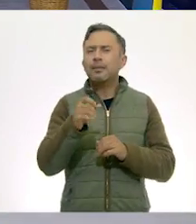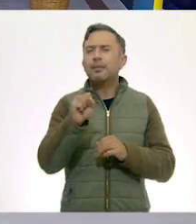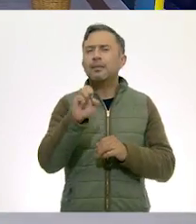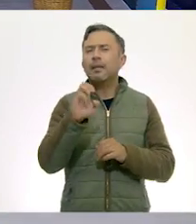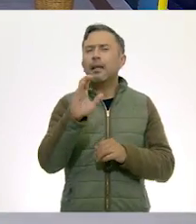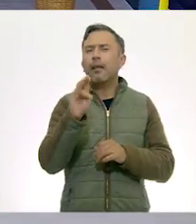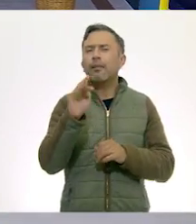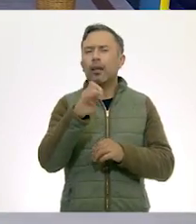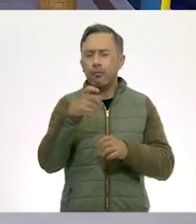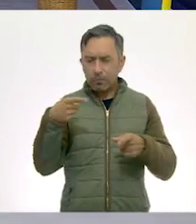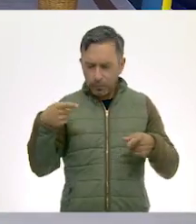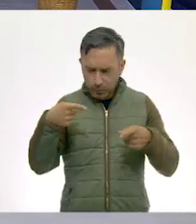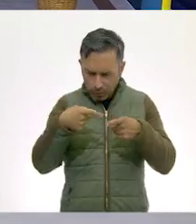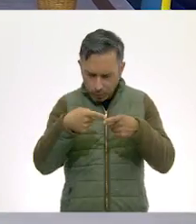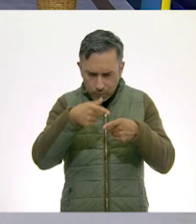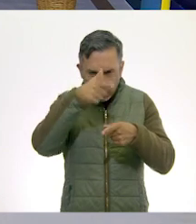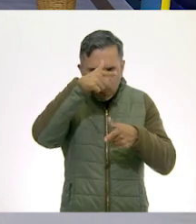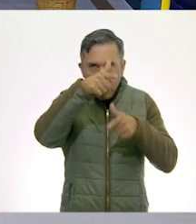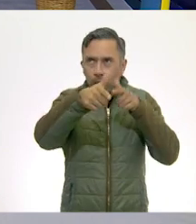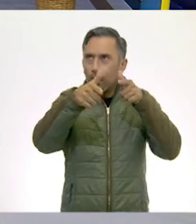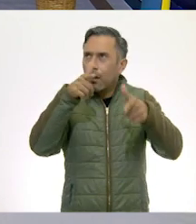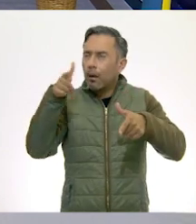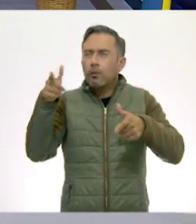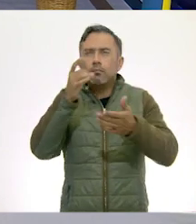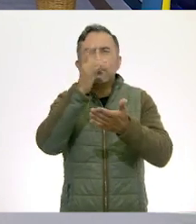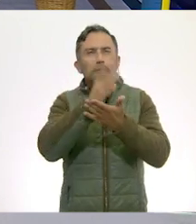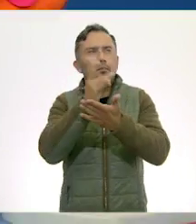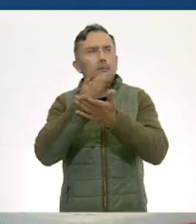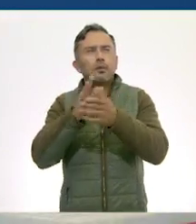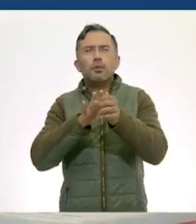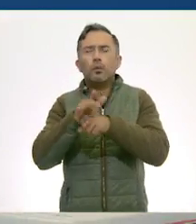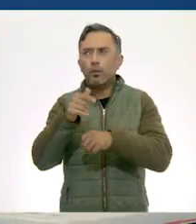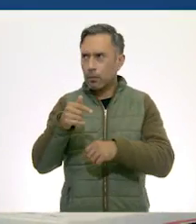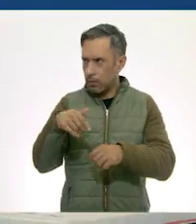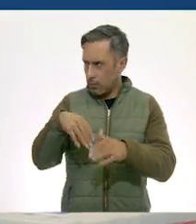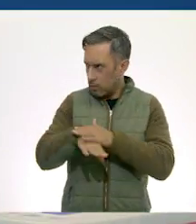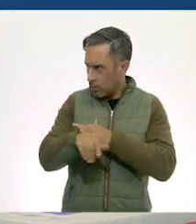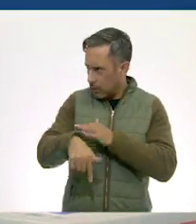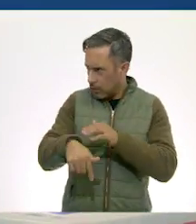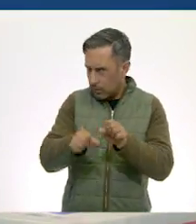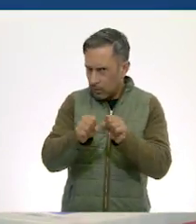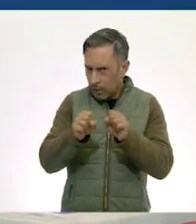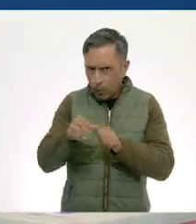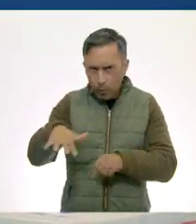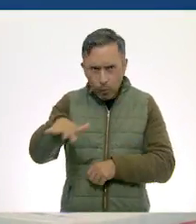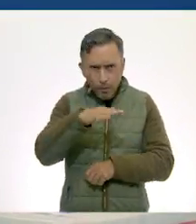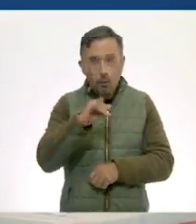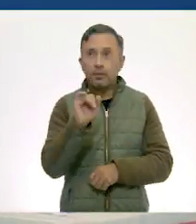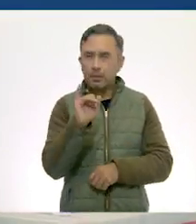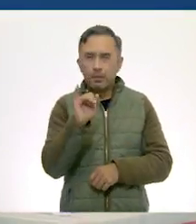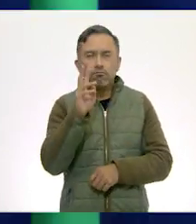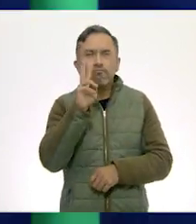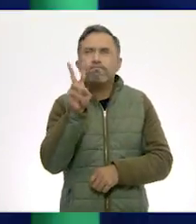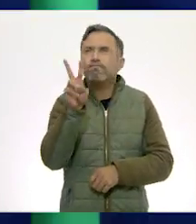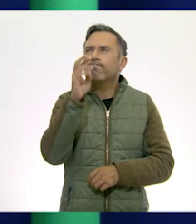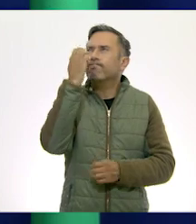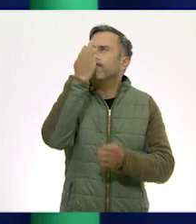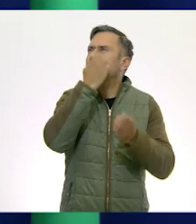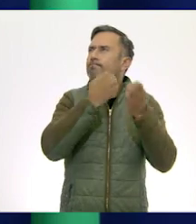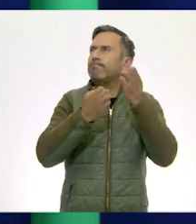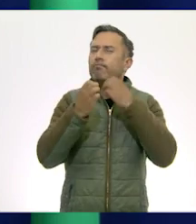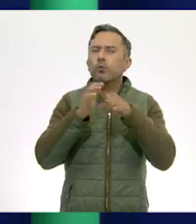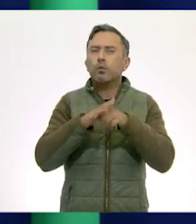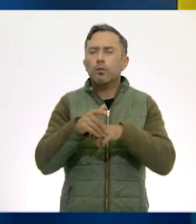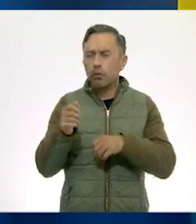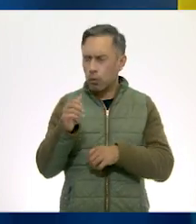tipo de ángulos podemos reconocer. ¿Aquí en el salón, maestra? Sí, a ver, vamos a observar dónde Pero tienen que podemos-